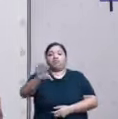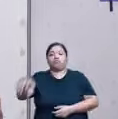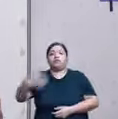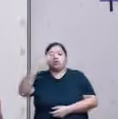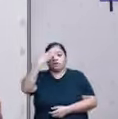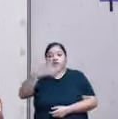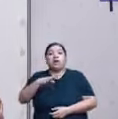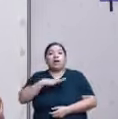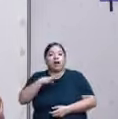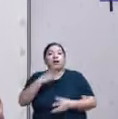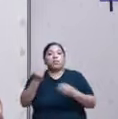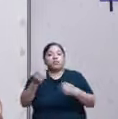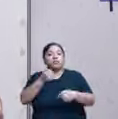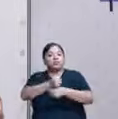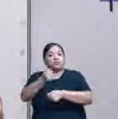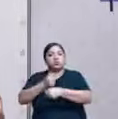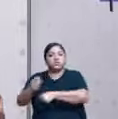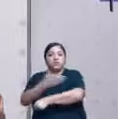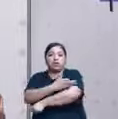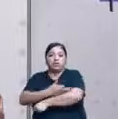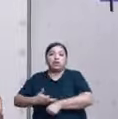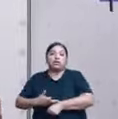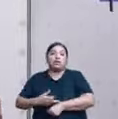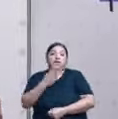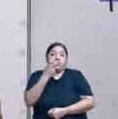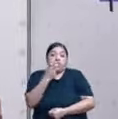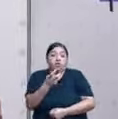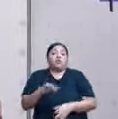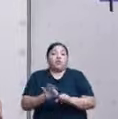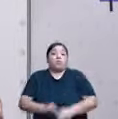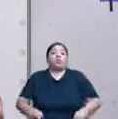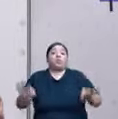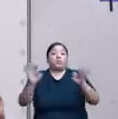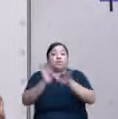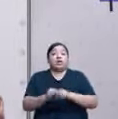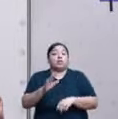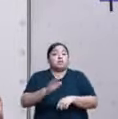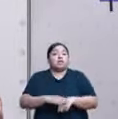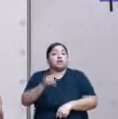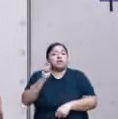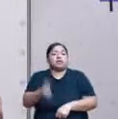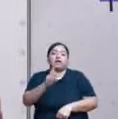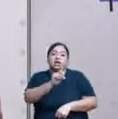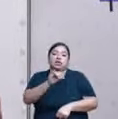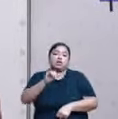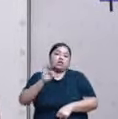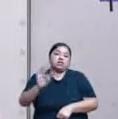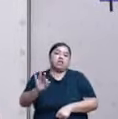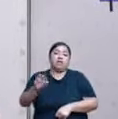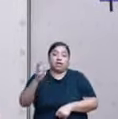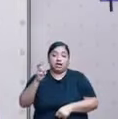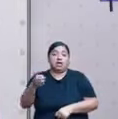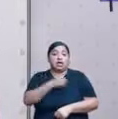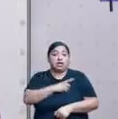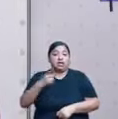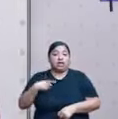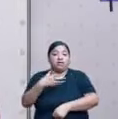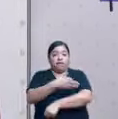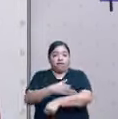en donde ha habido mucha violencia familiar. Por eso el tema importante, la columna vertebral del DIF municipal, será el fortalecimiento de las